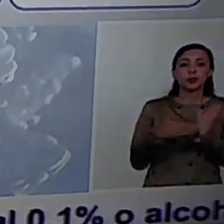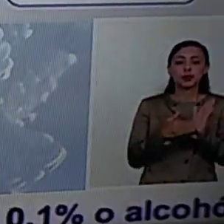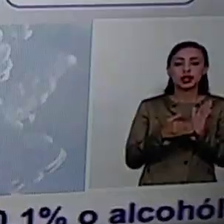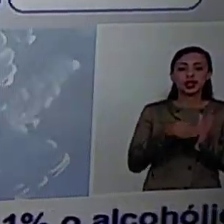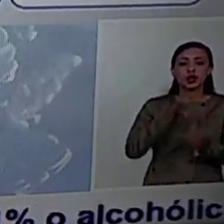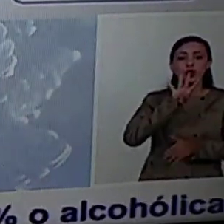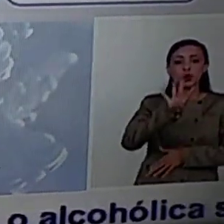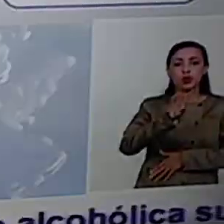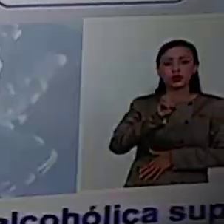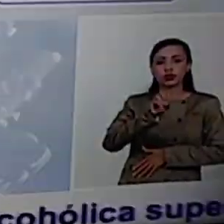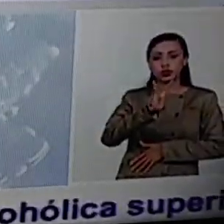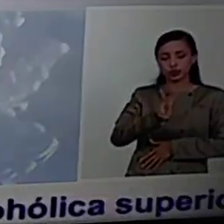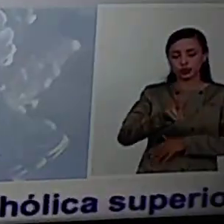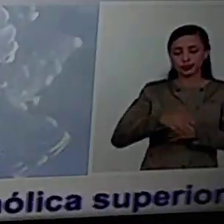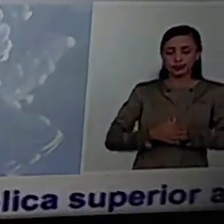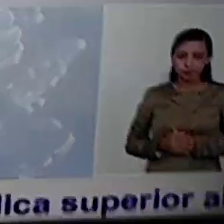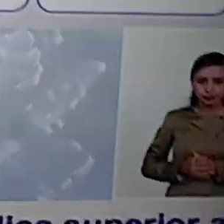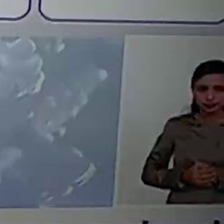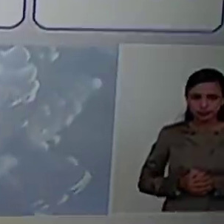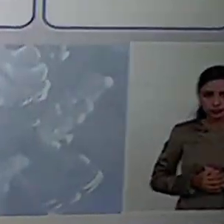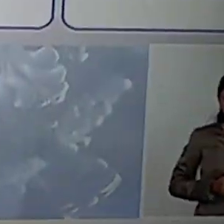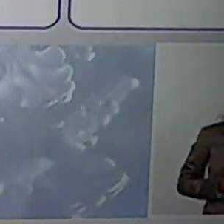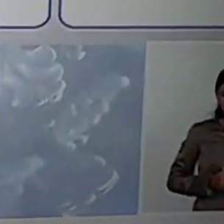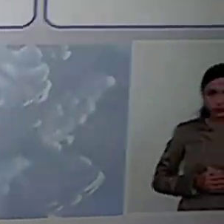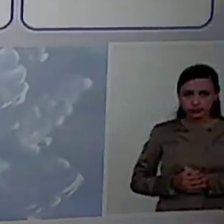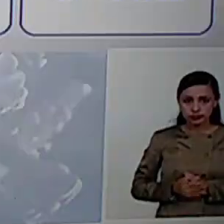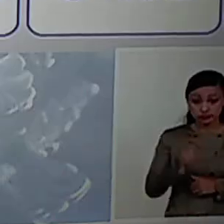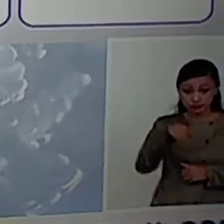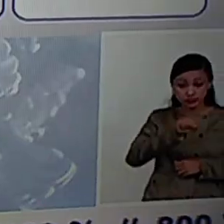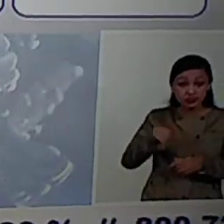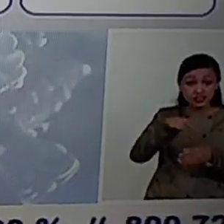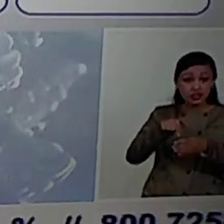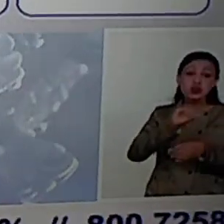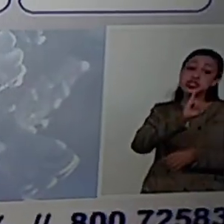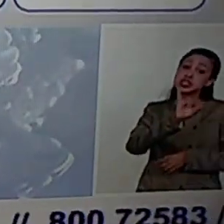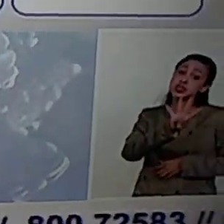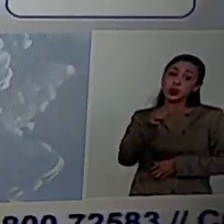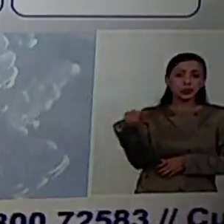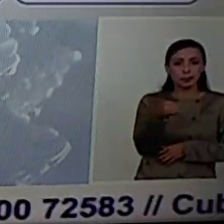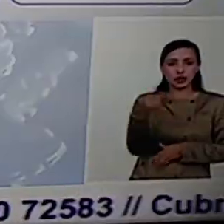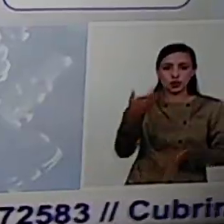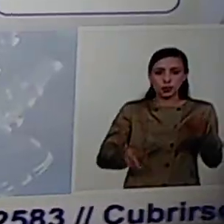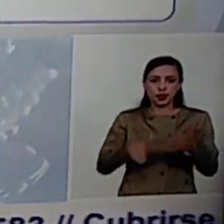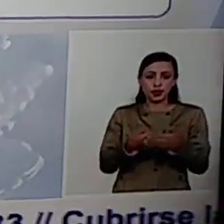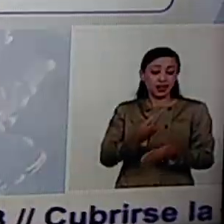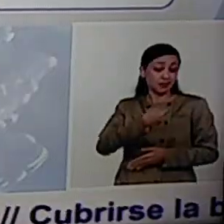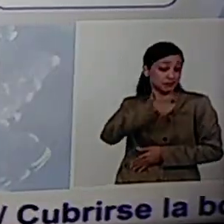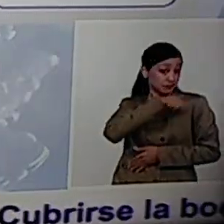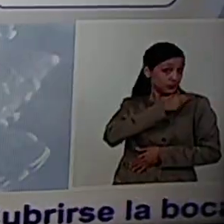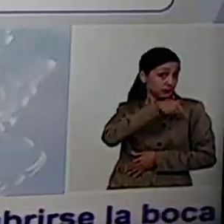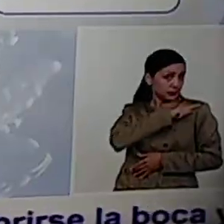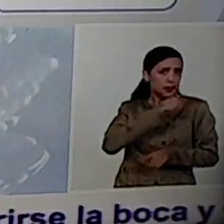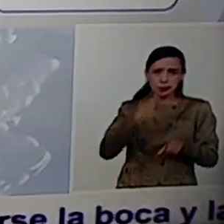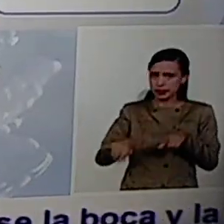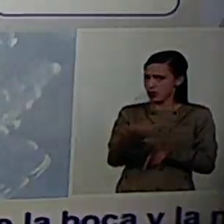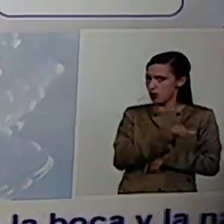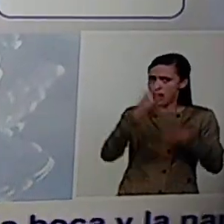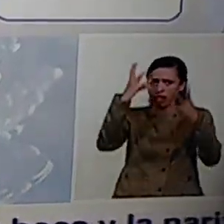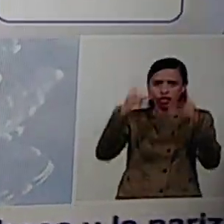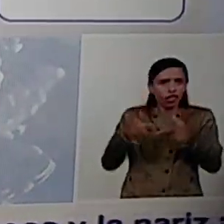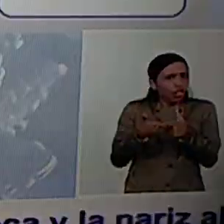5.402. Pudiéramos decir que son 64 menos que el día anterior, pero de todas formas es una cifra